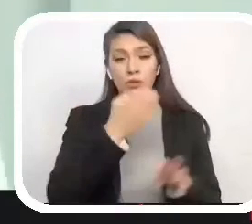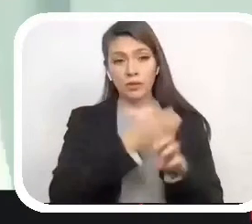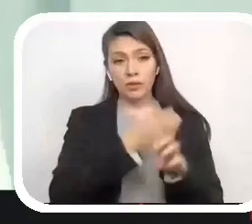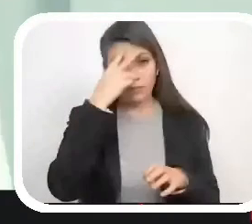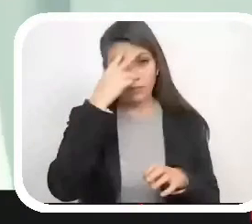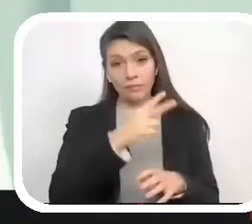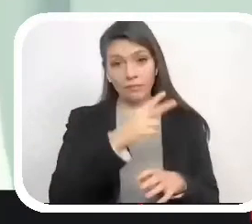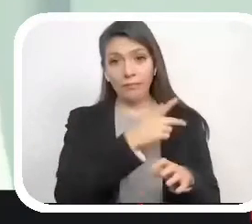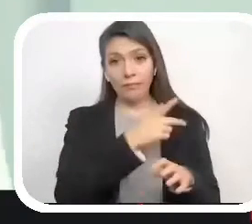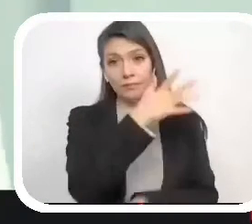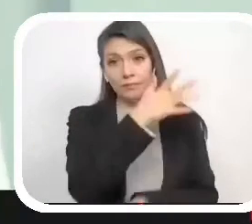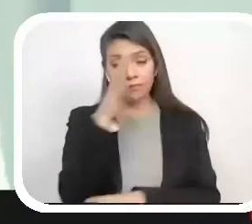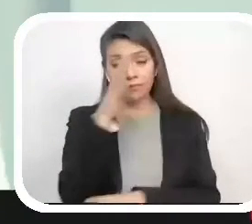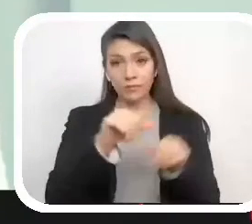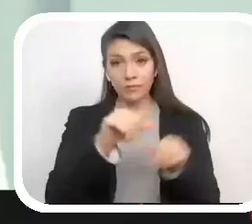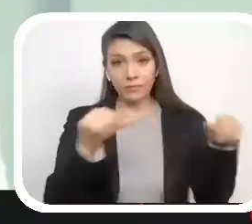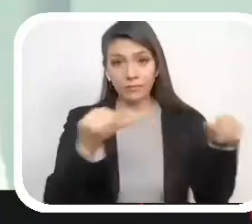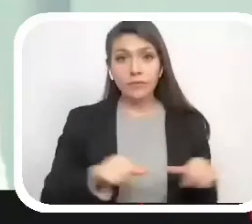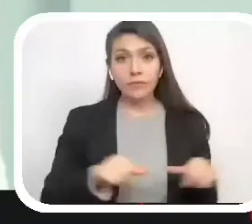ocupa